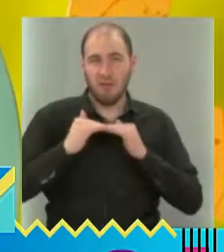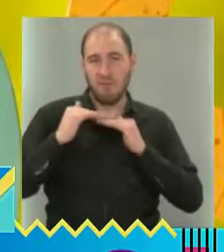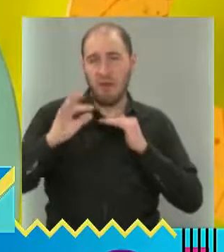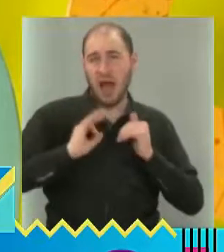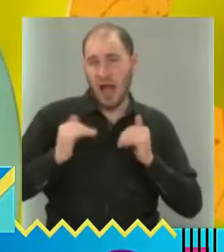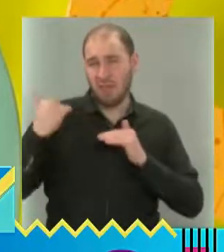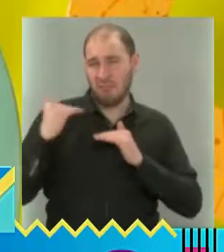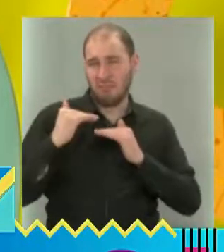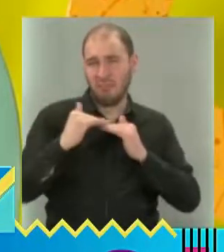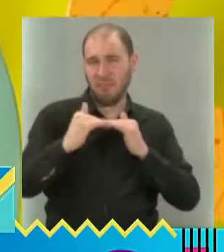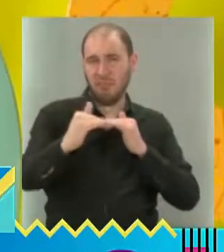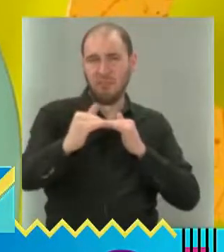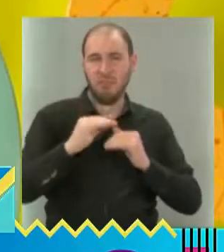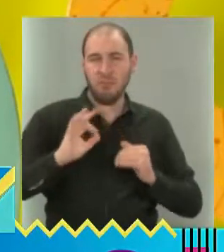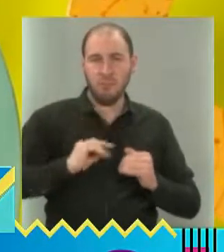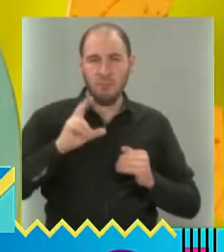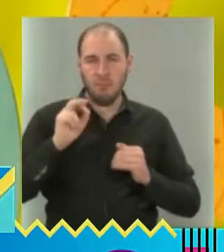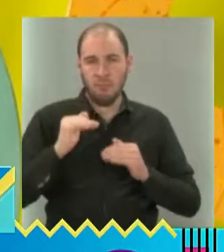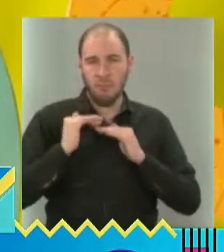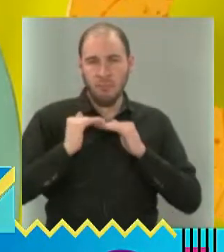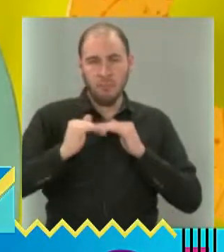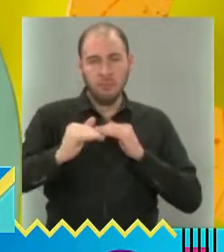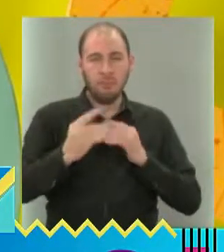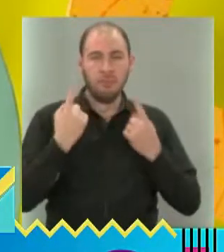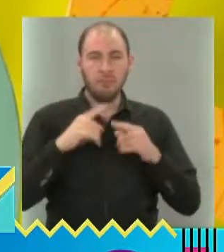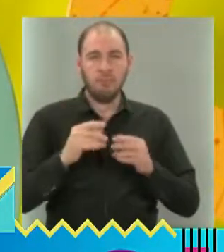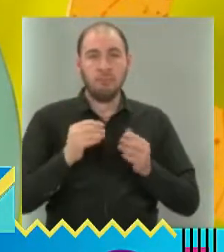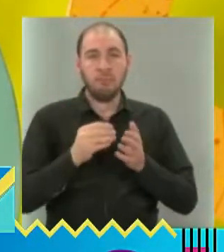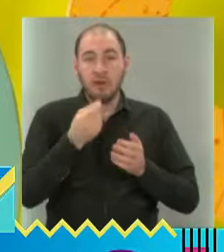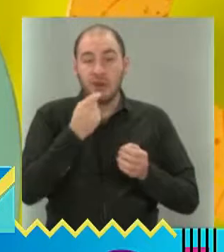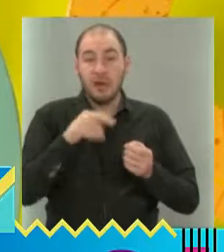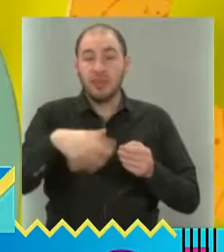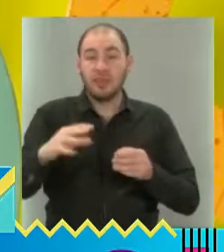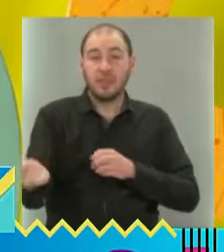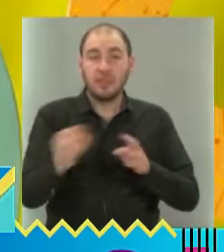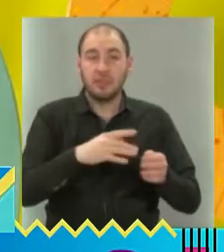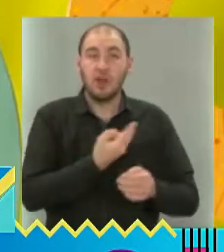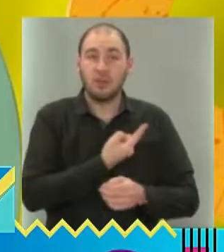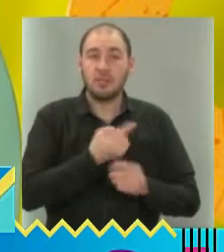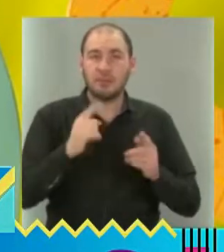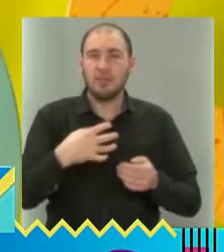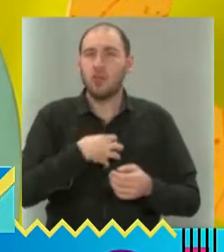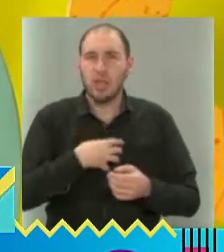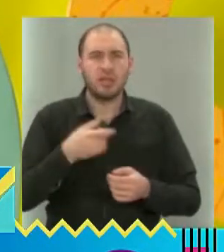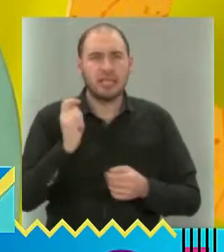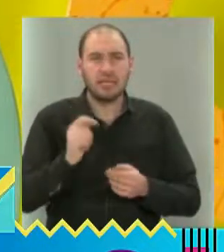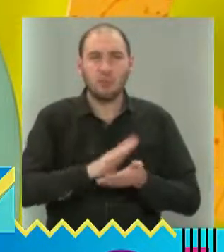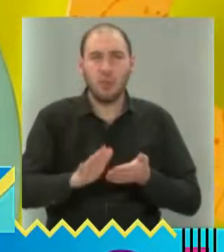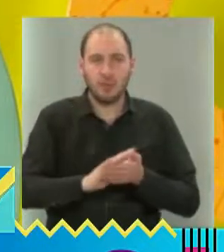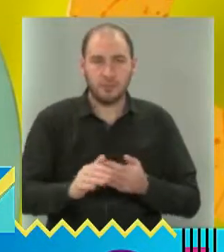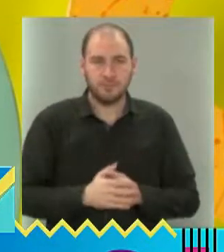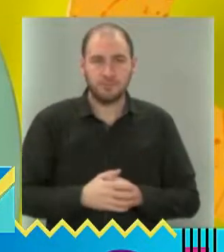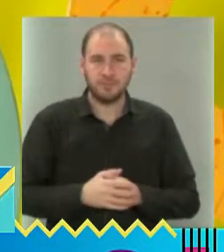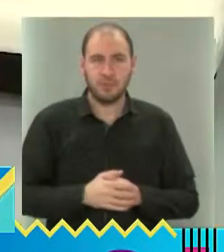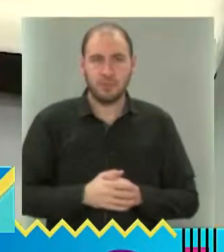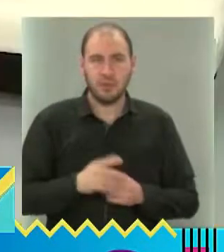muchas décadas, ¿sí? Desde hace más de 3 décadas que está estable. El tema es la relocalización. Y en manos de quién están las nuevas superficies. Concentración.